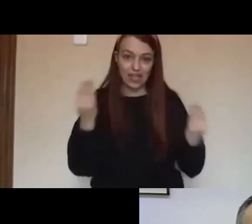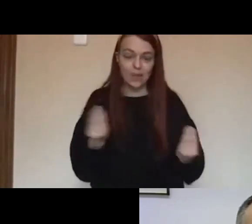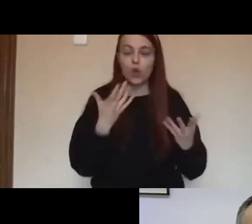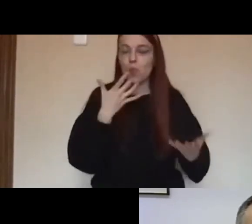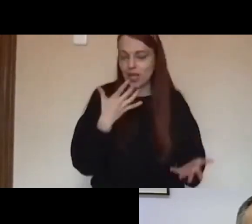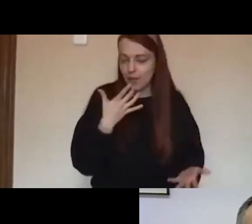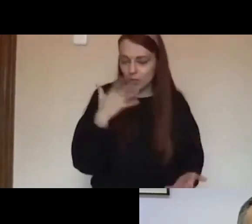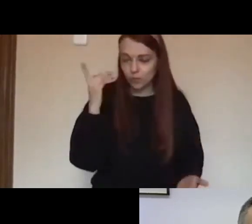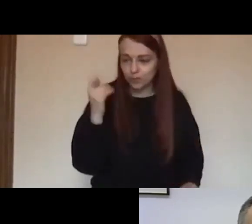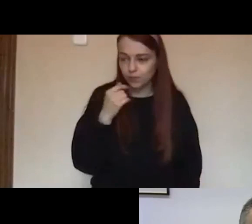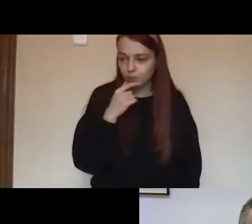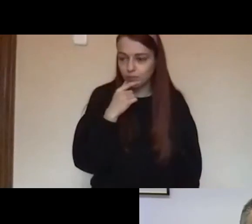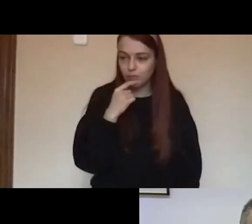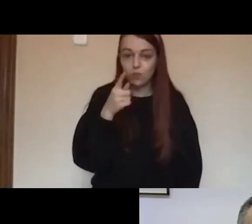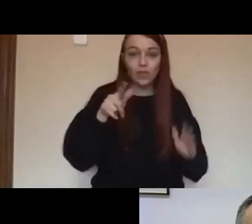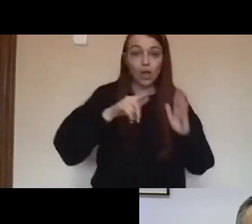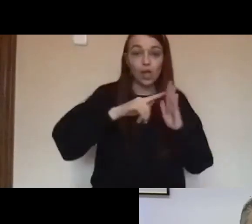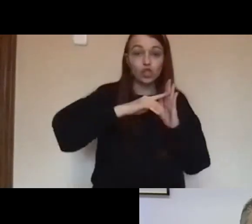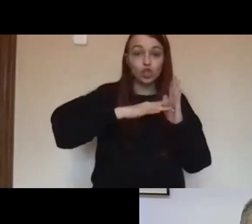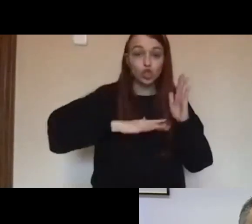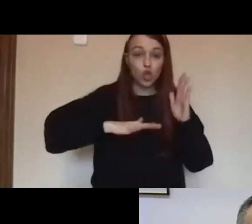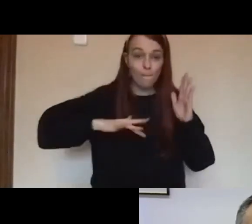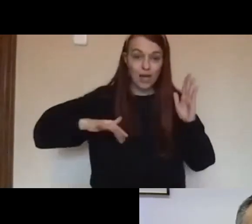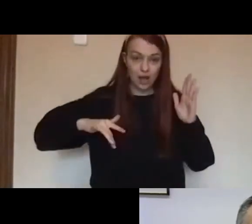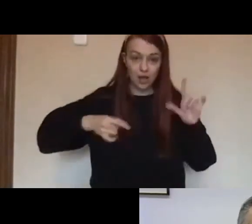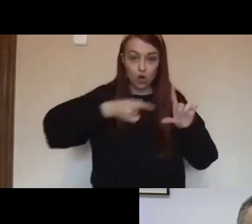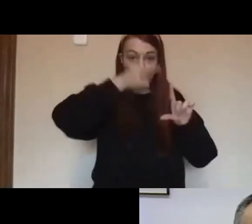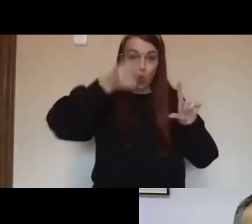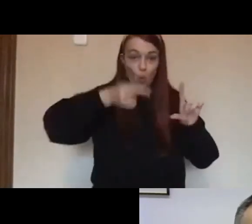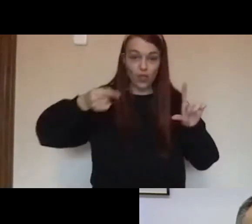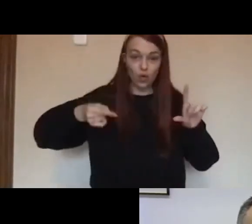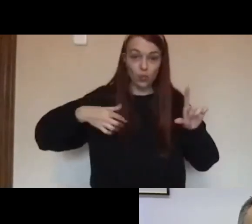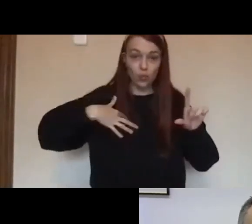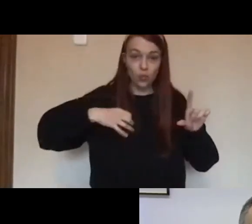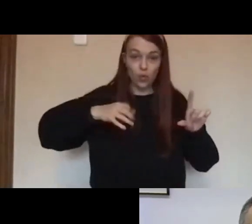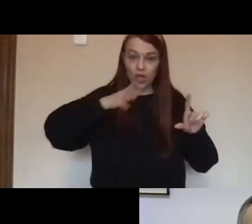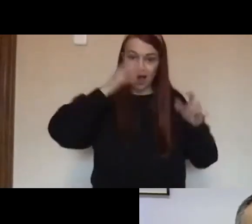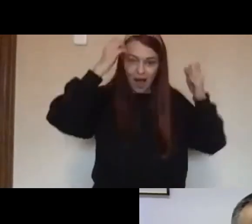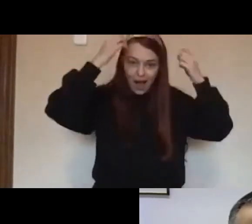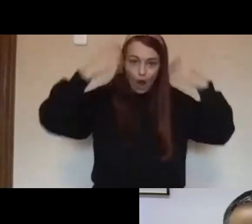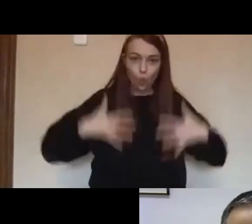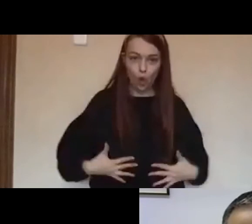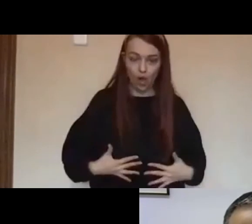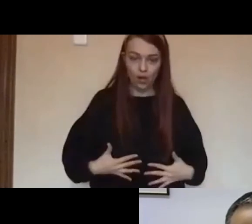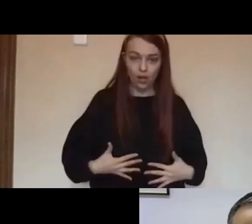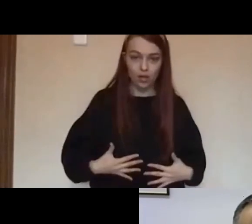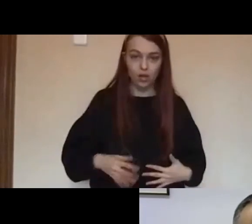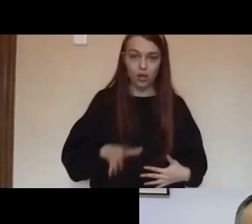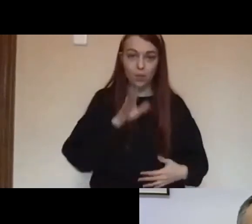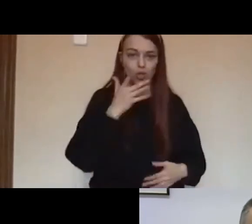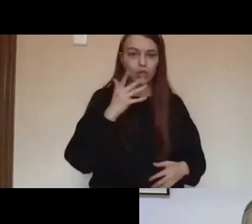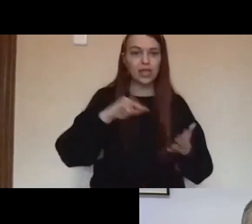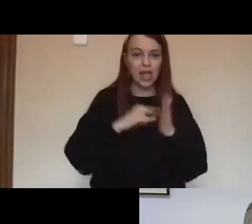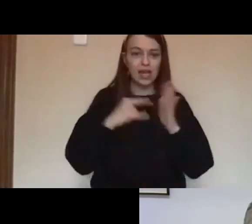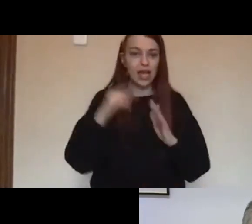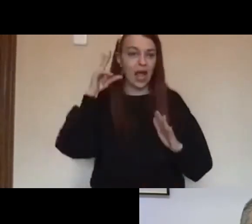puede comparar, digamos, una sombra en un cuadro con el agua de una ducha, ¿no? Es decir, hay determinadas técnicas en audiodescripción